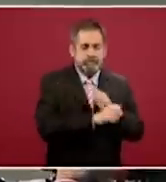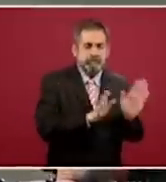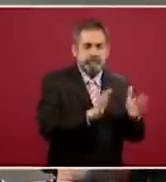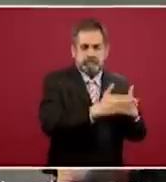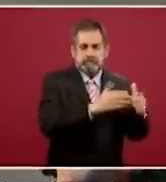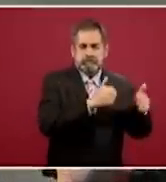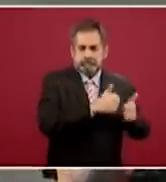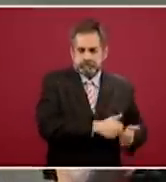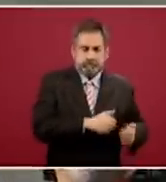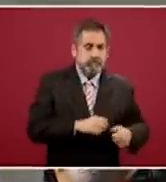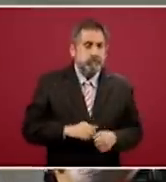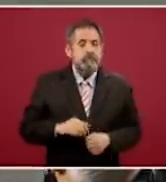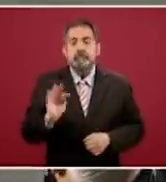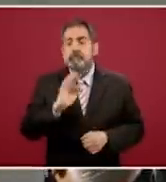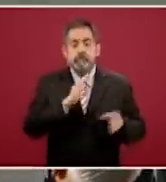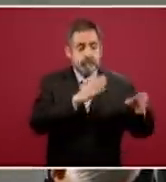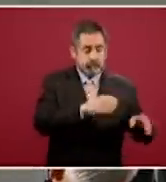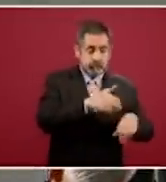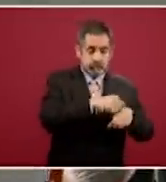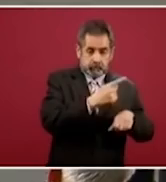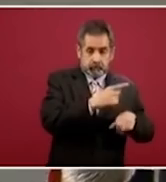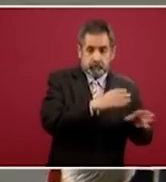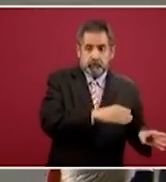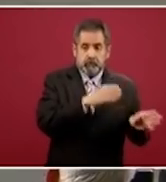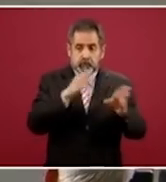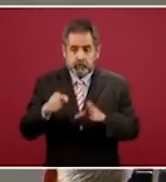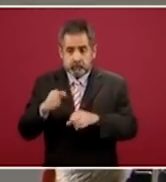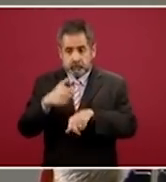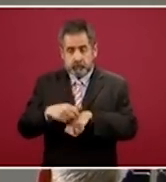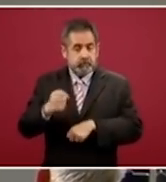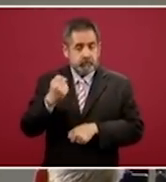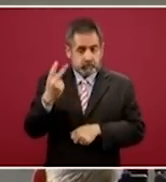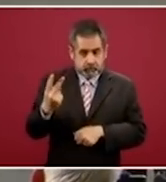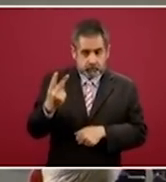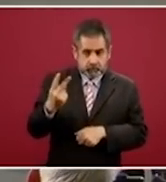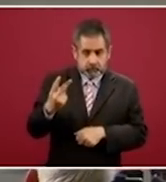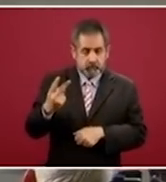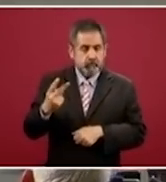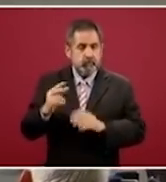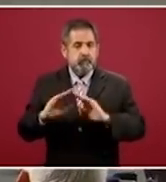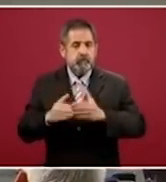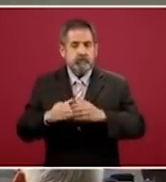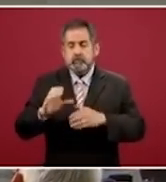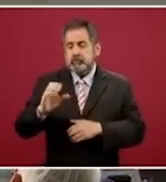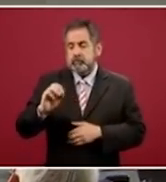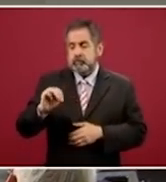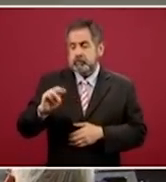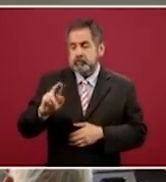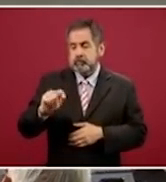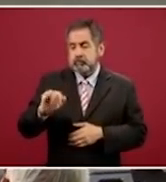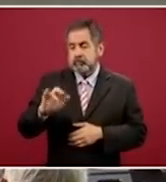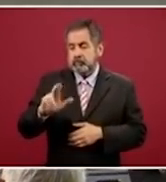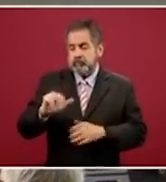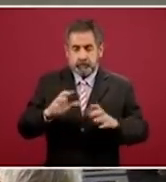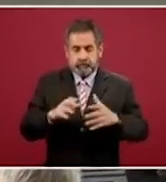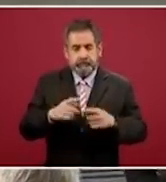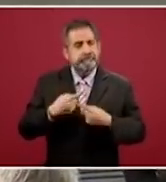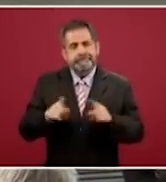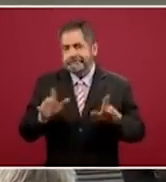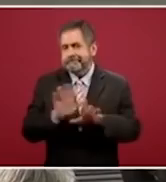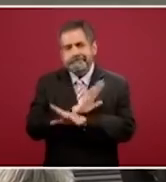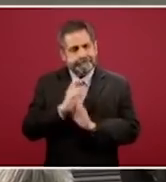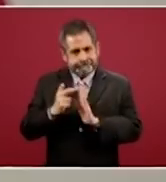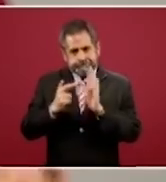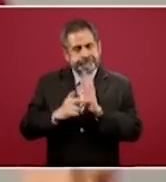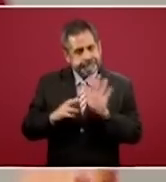fase o de escenario y se entra al escenario de transmisión comunitaria, los métodos de vigilancia cambian